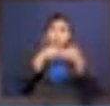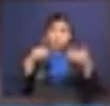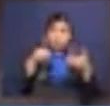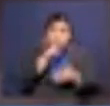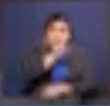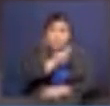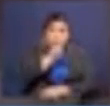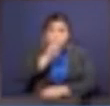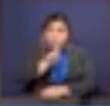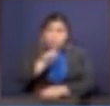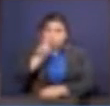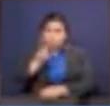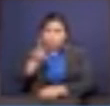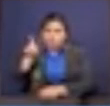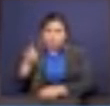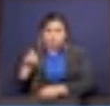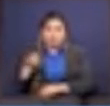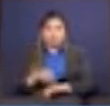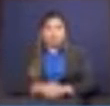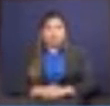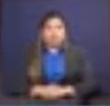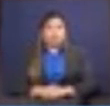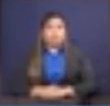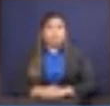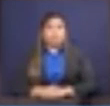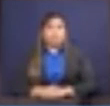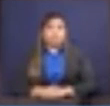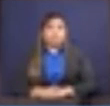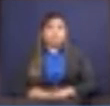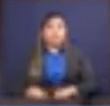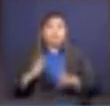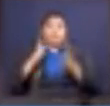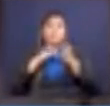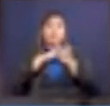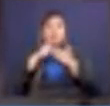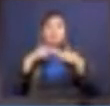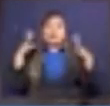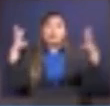balboas por mes, el programa Ángel Guardián,